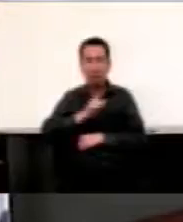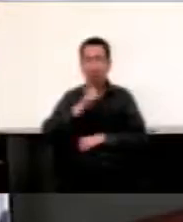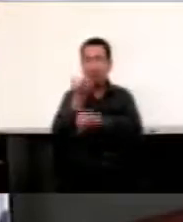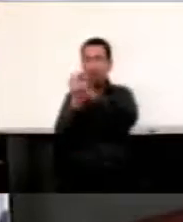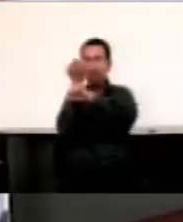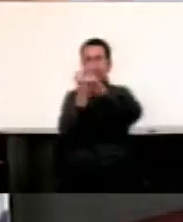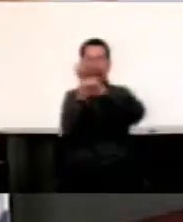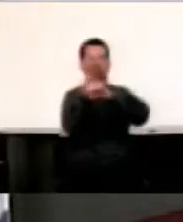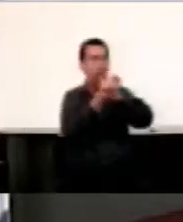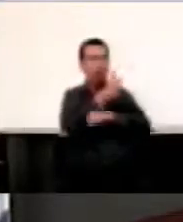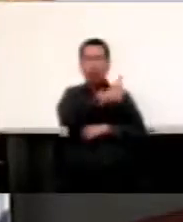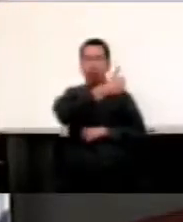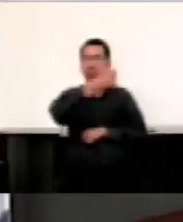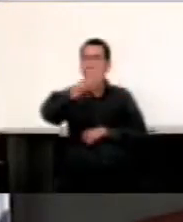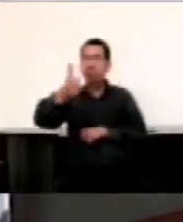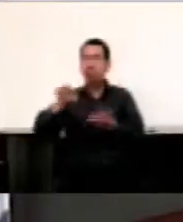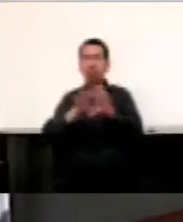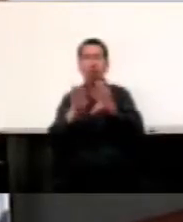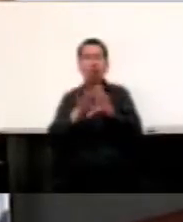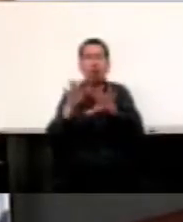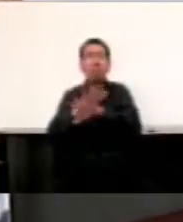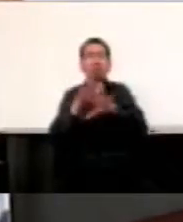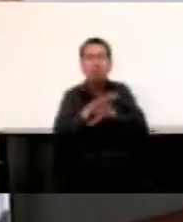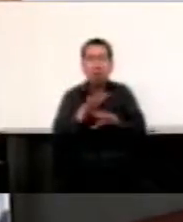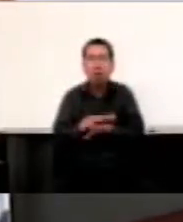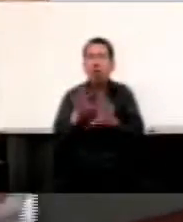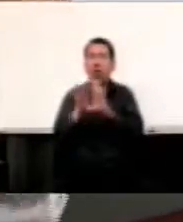estado. También estos cruces los hacen